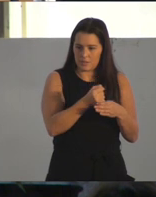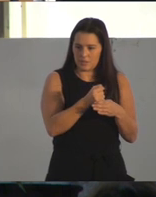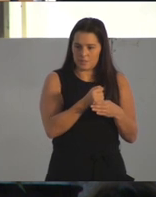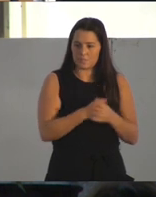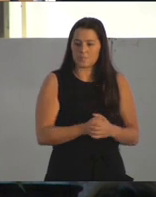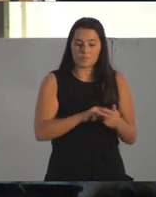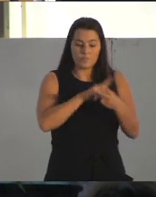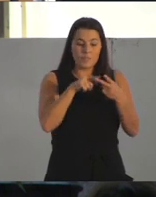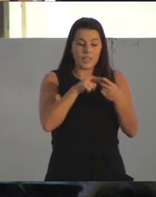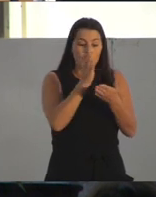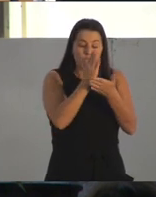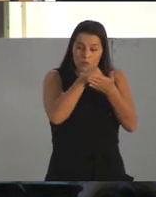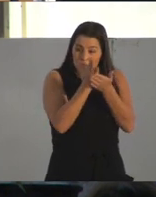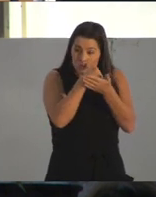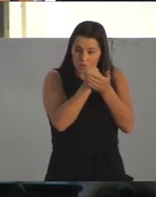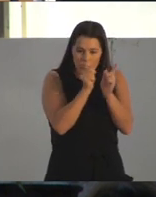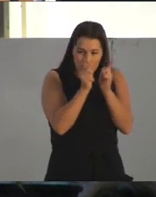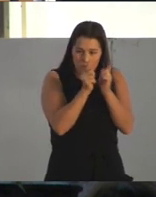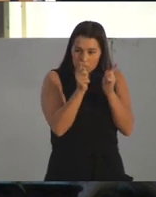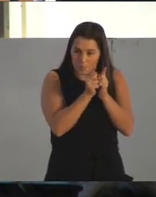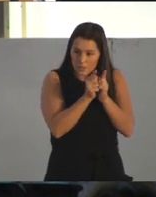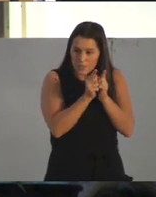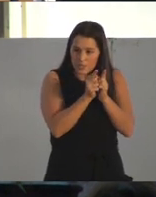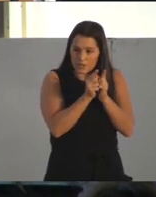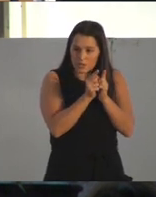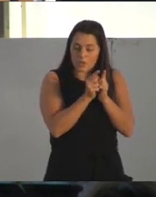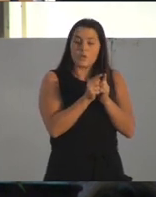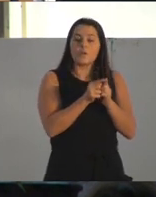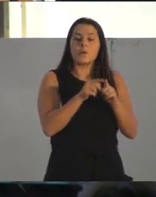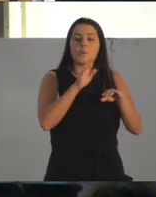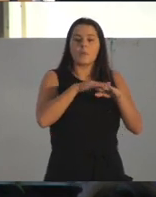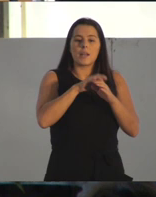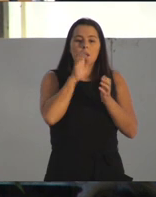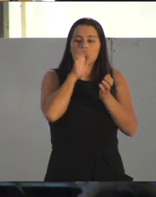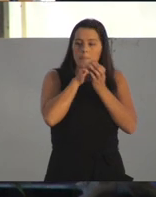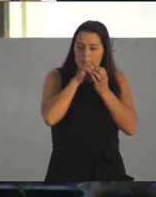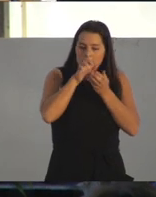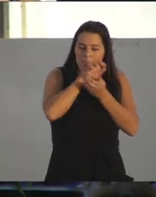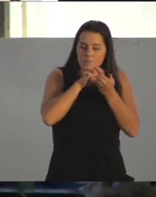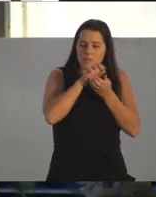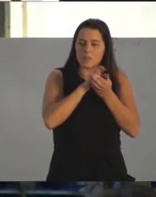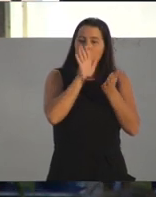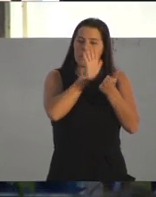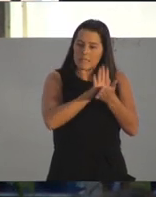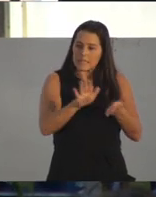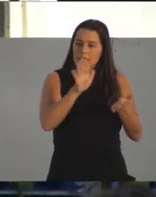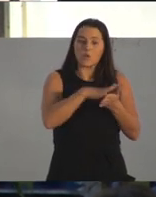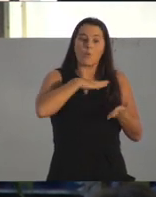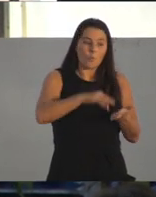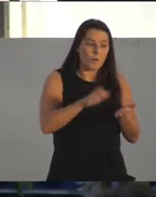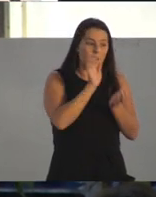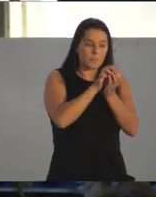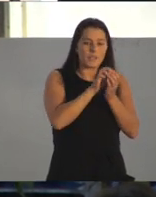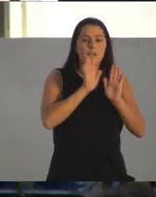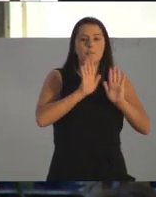fácil masticación, es para personas que tienen una masticación media. Es decir, que mastican, pero no lo hacen del todo